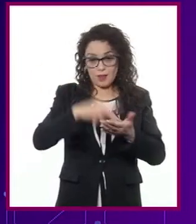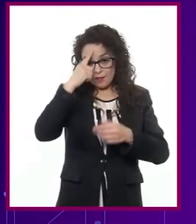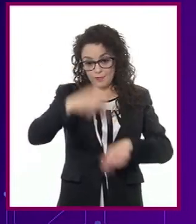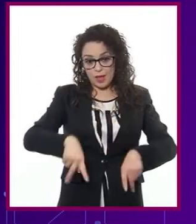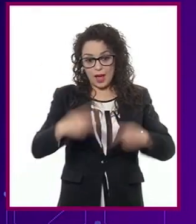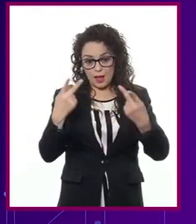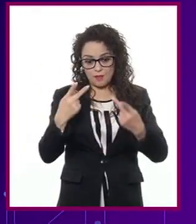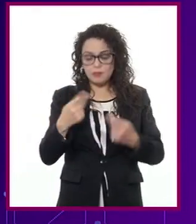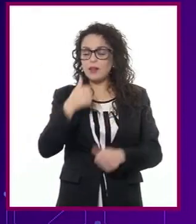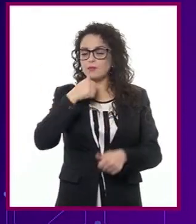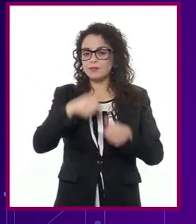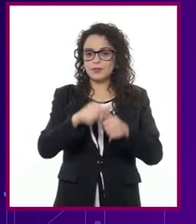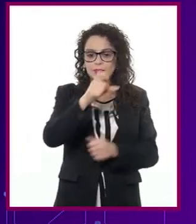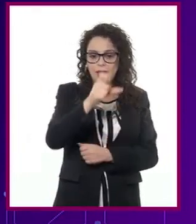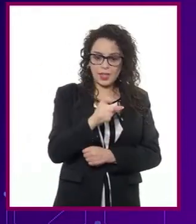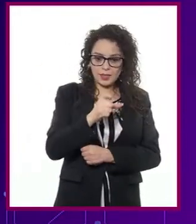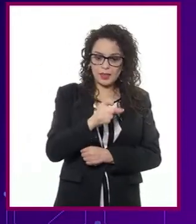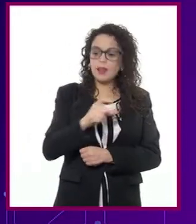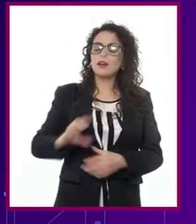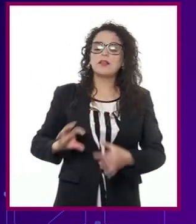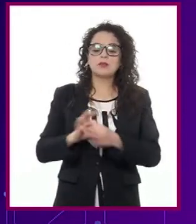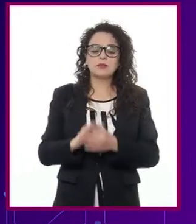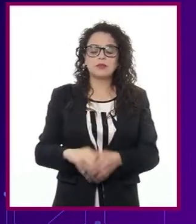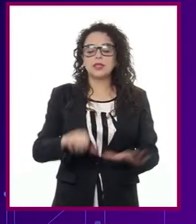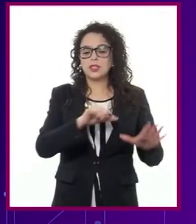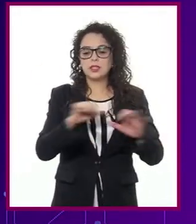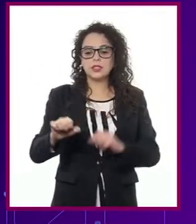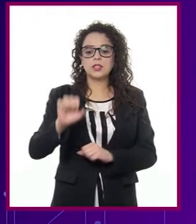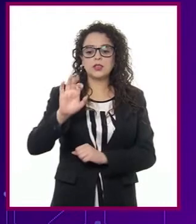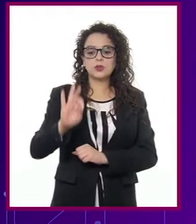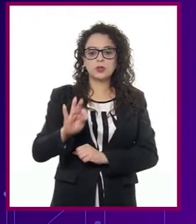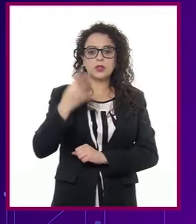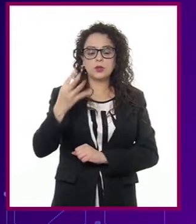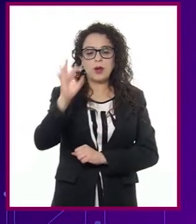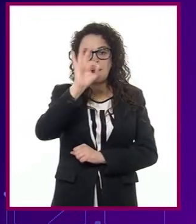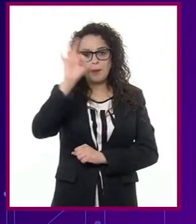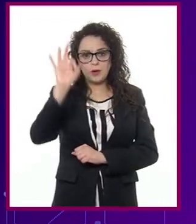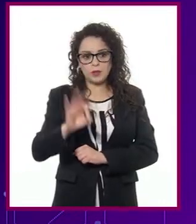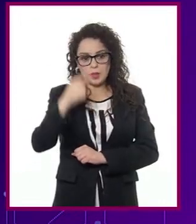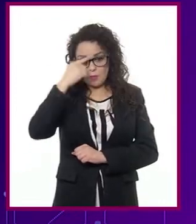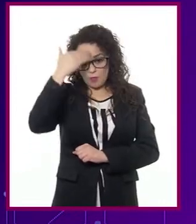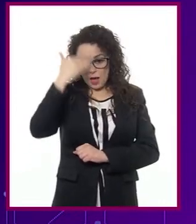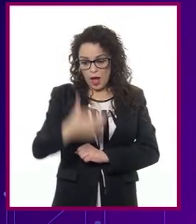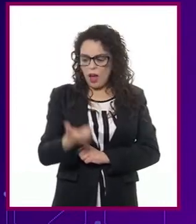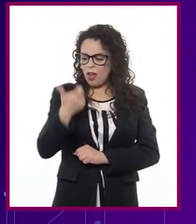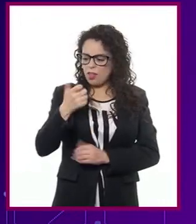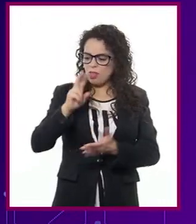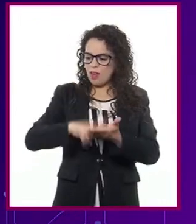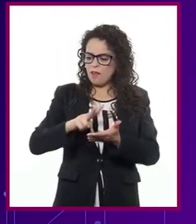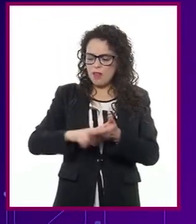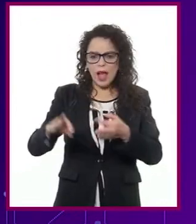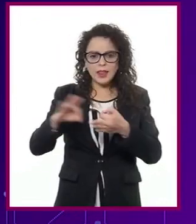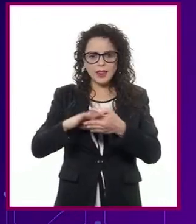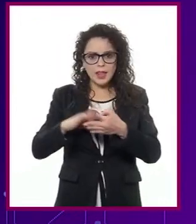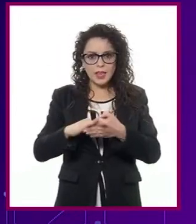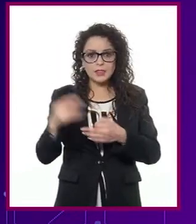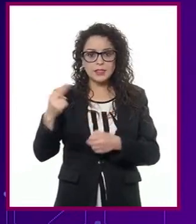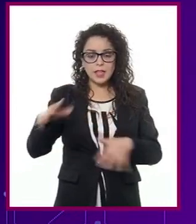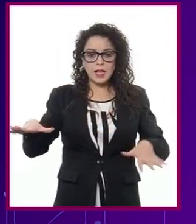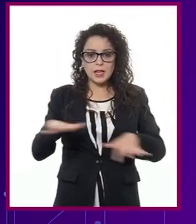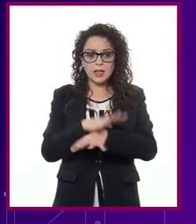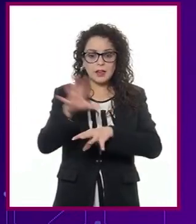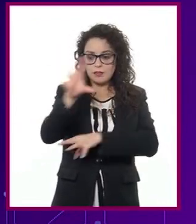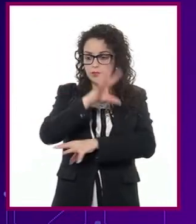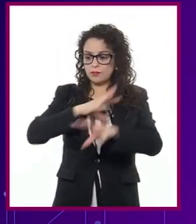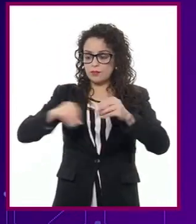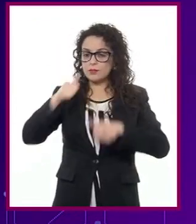el 644%. Para encontrar el costo de la taza, despejaremos la variable X,